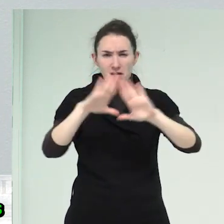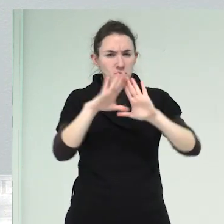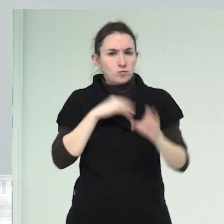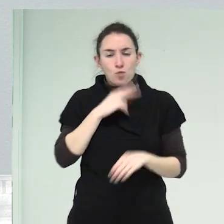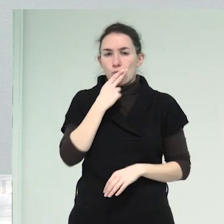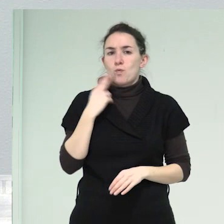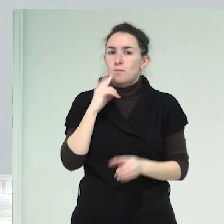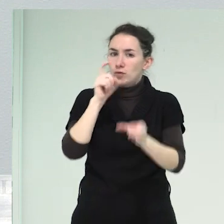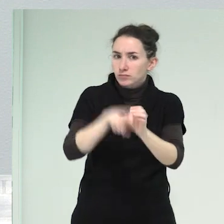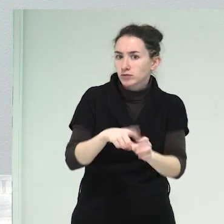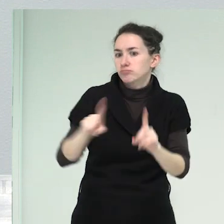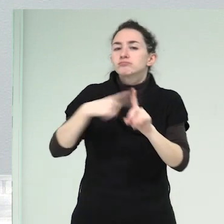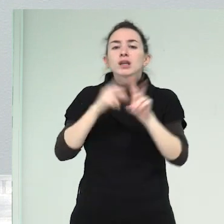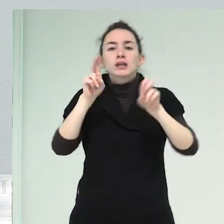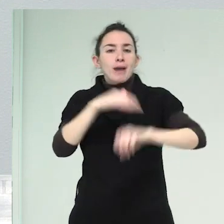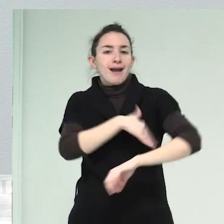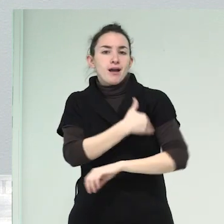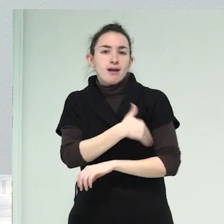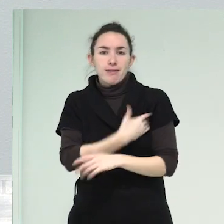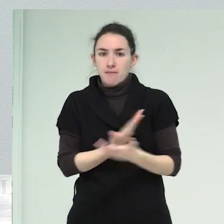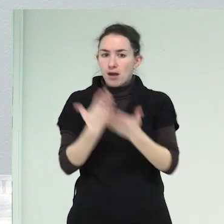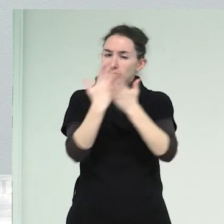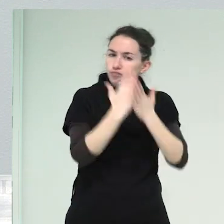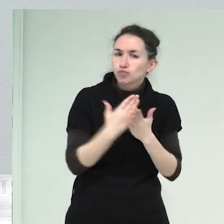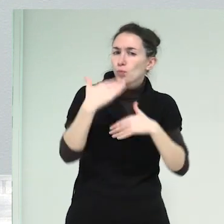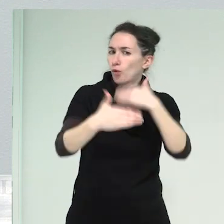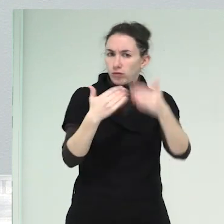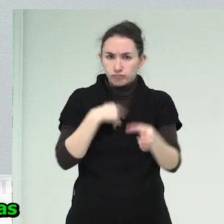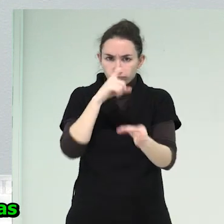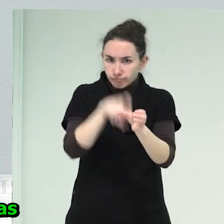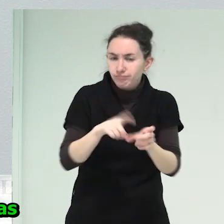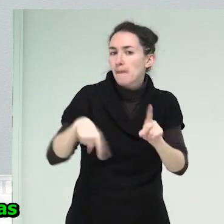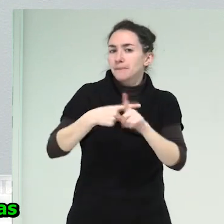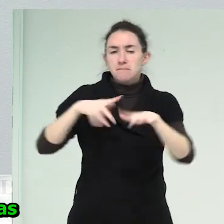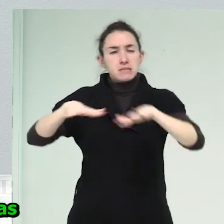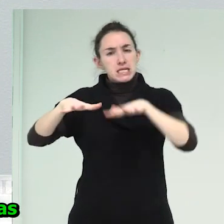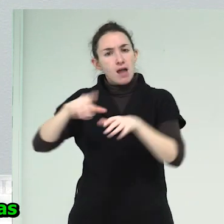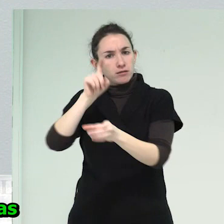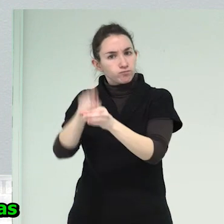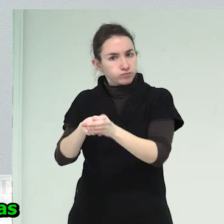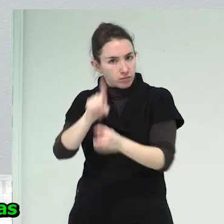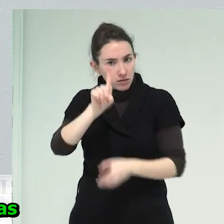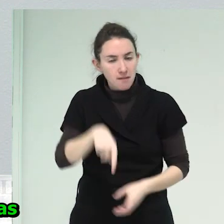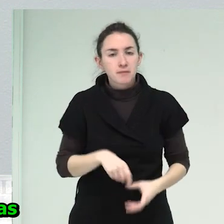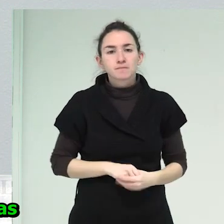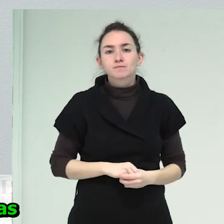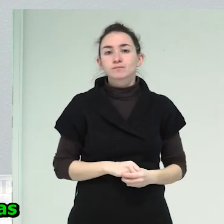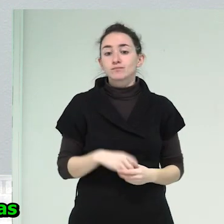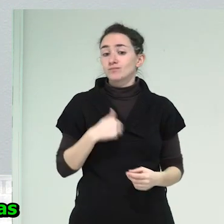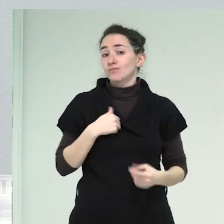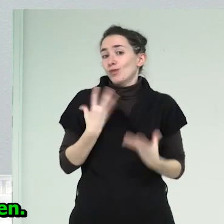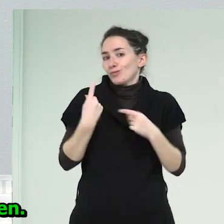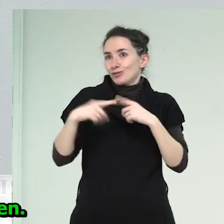procesos colectivos de la academia y de los procesos y de los espacios militantes. Y mucho de lo que yo pienso aquí, que compartiré hoy